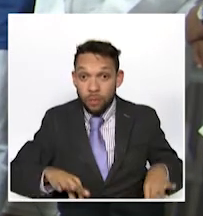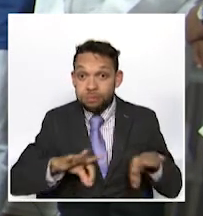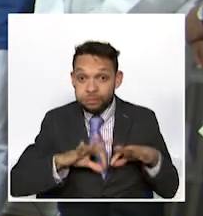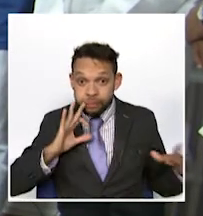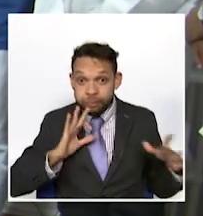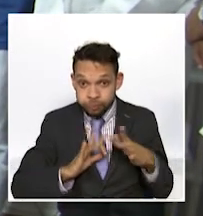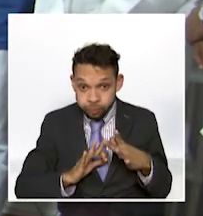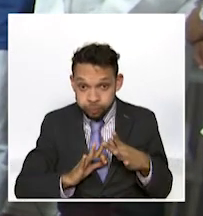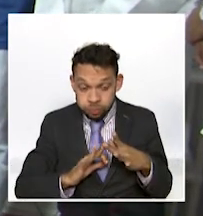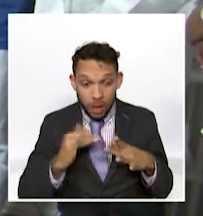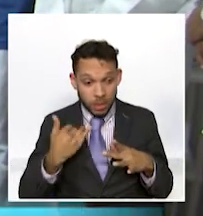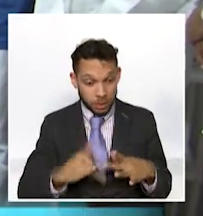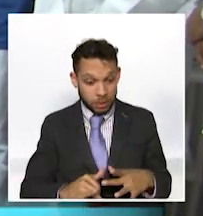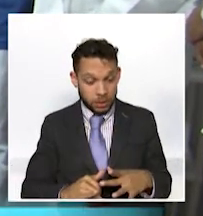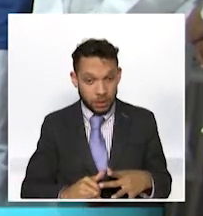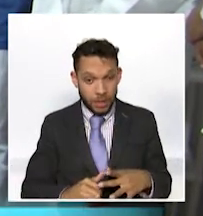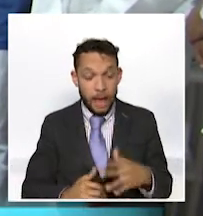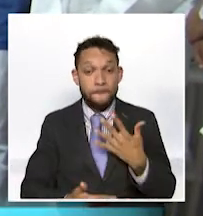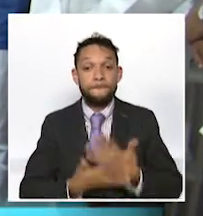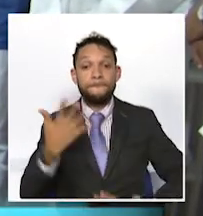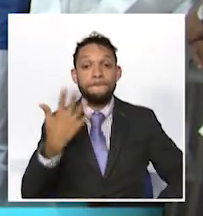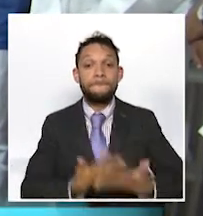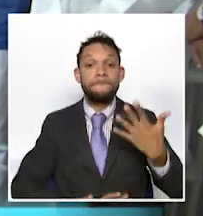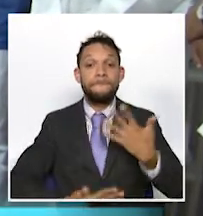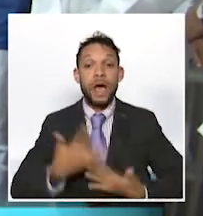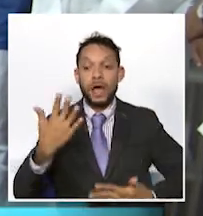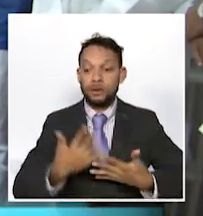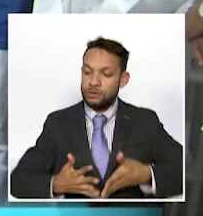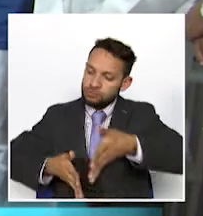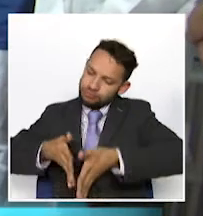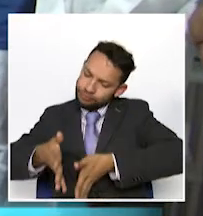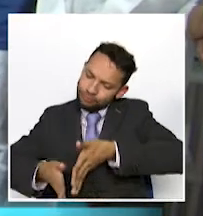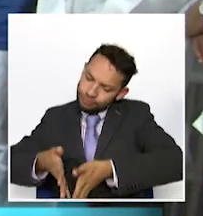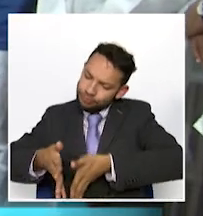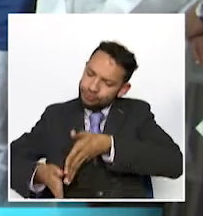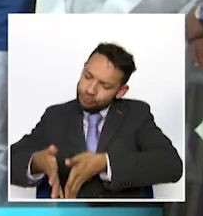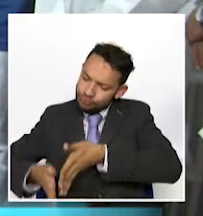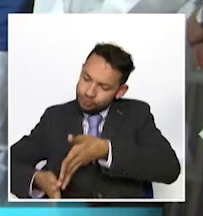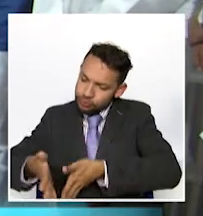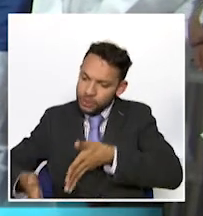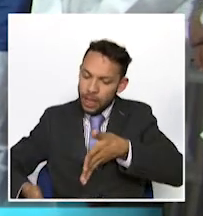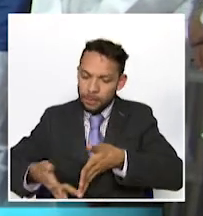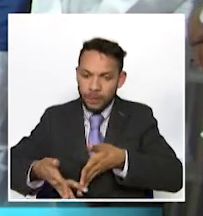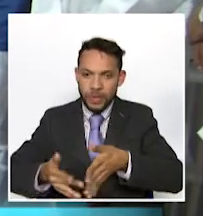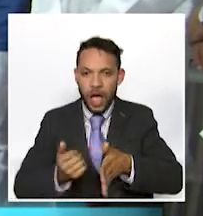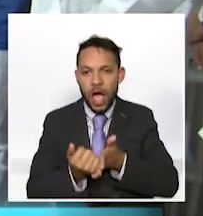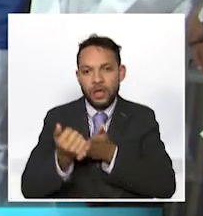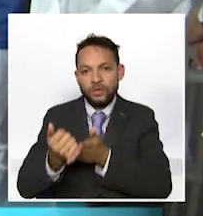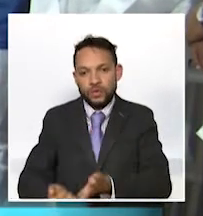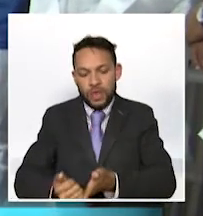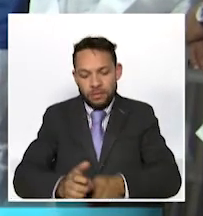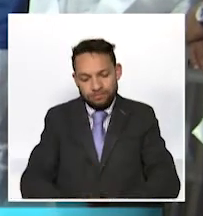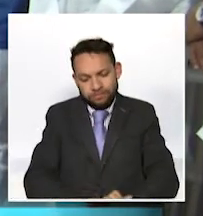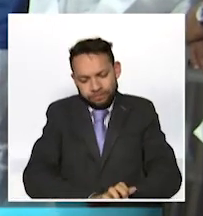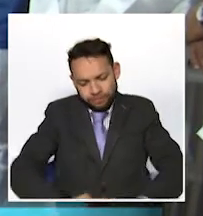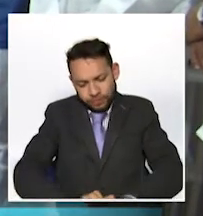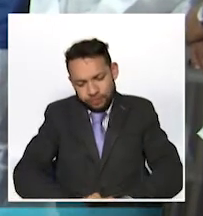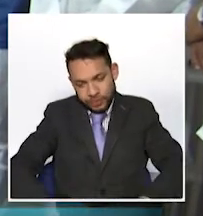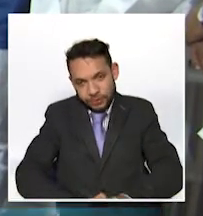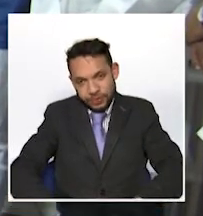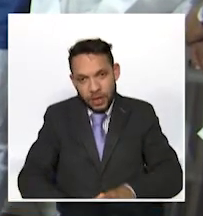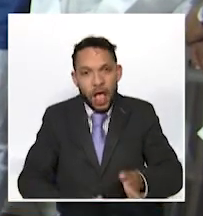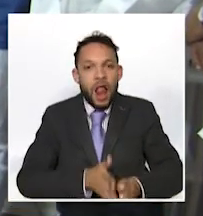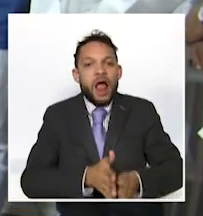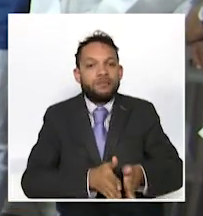una medicina manual que consiste básicamente en liberar y realinear nuevamente cualquier tipo de luxación o